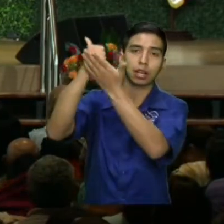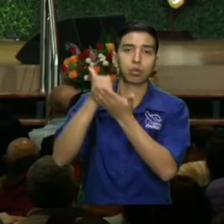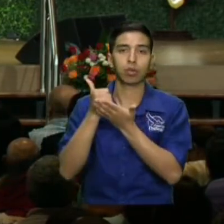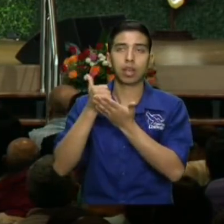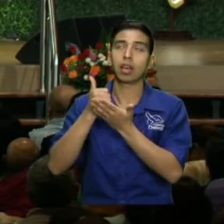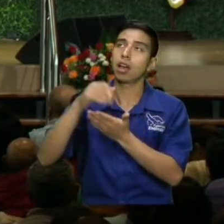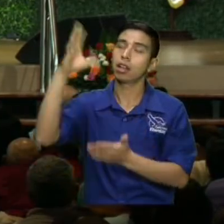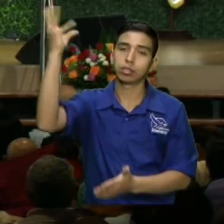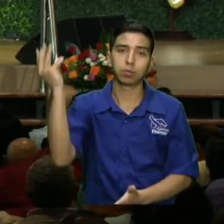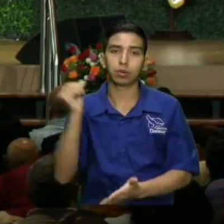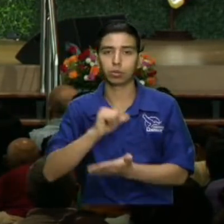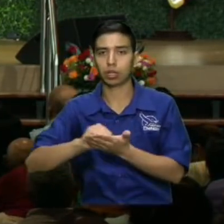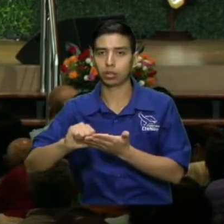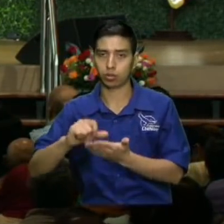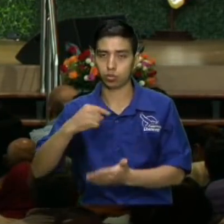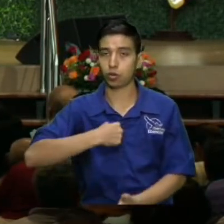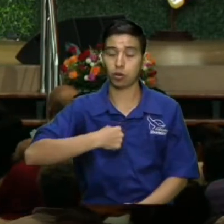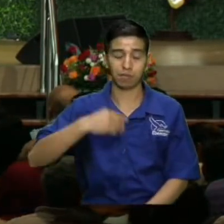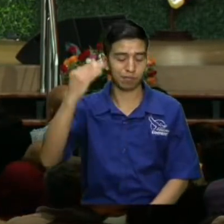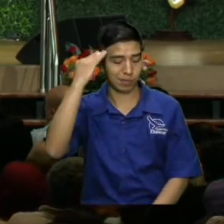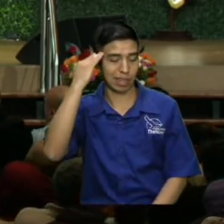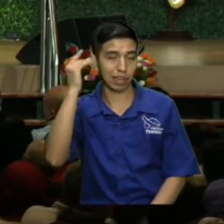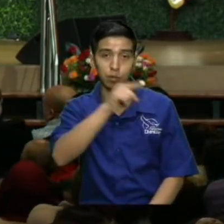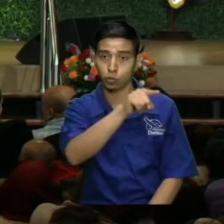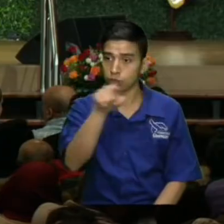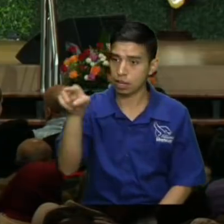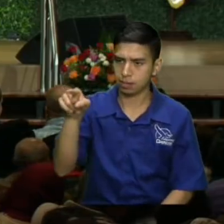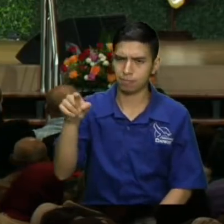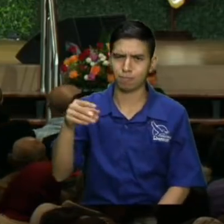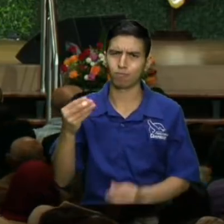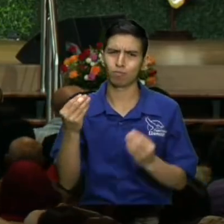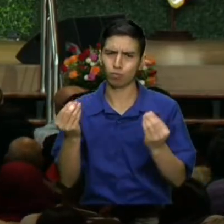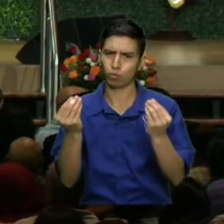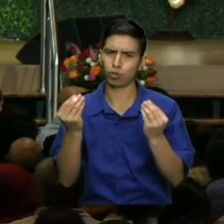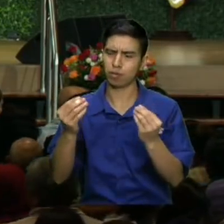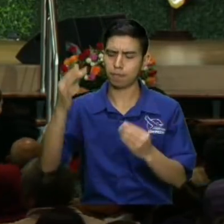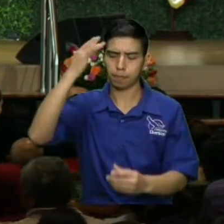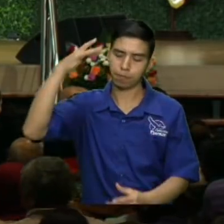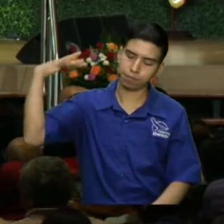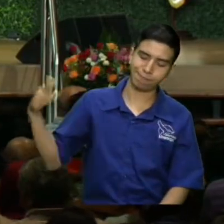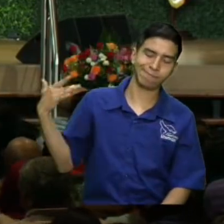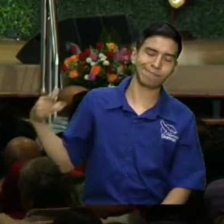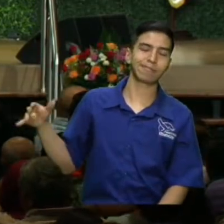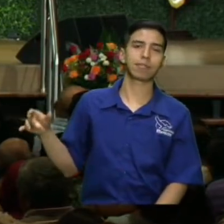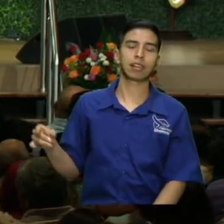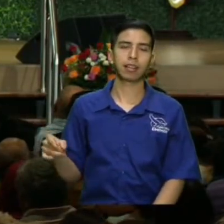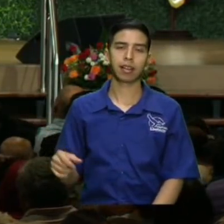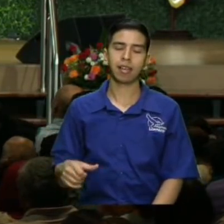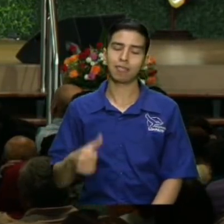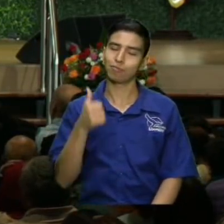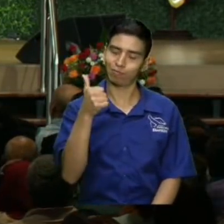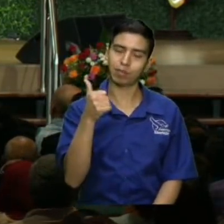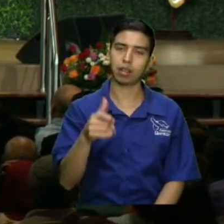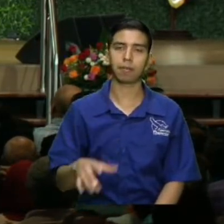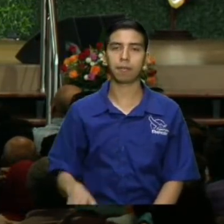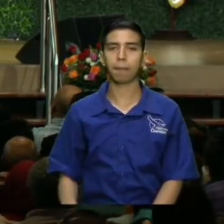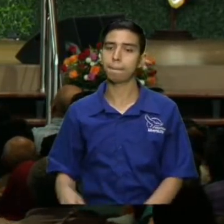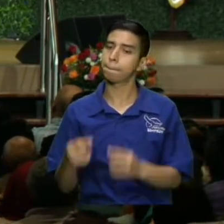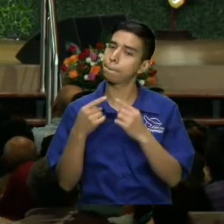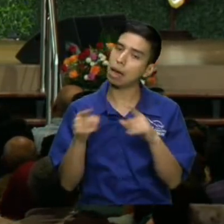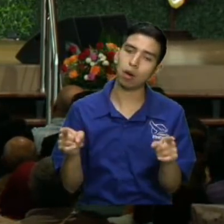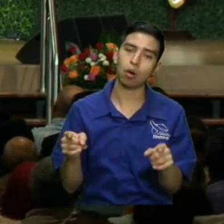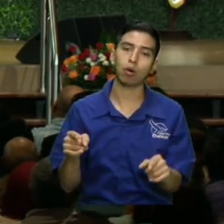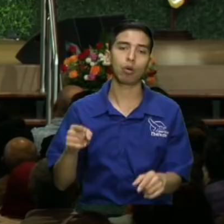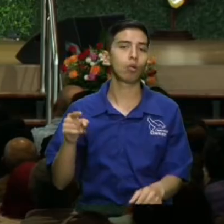muy inteligente. Dígale que tiene al lado, usted es inteligente, hermano. Qué bueno conocer gente bien inteligente. Pero no, esto no es